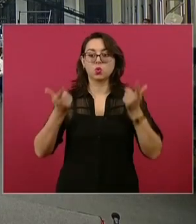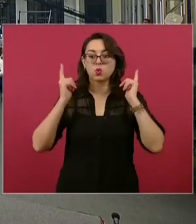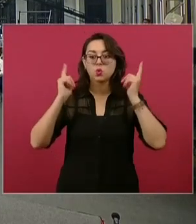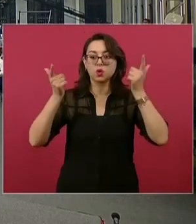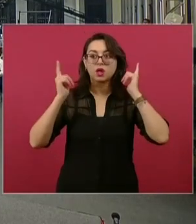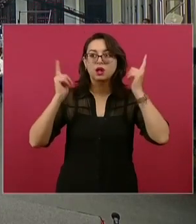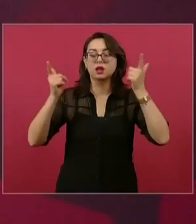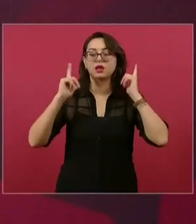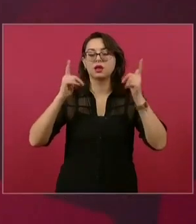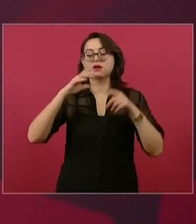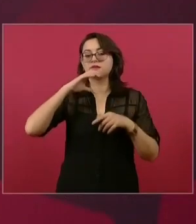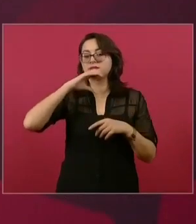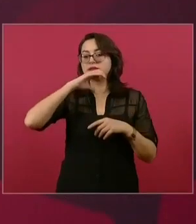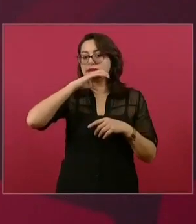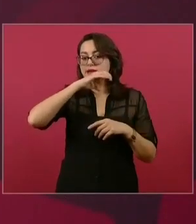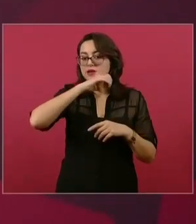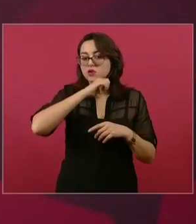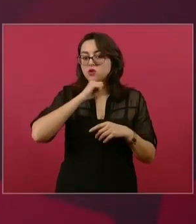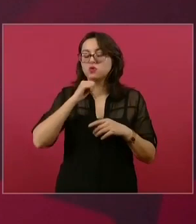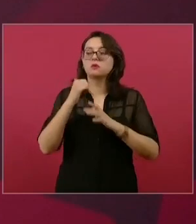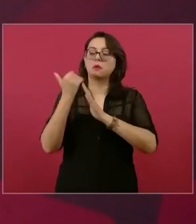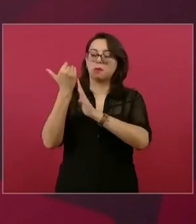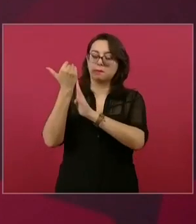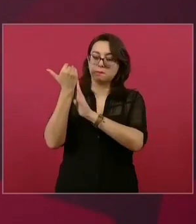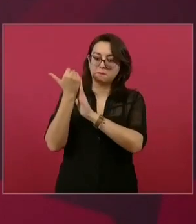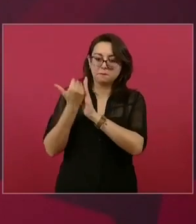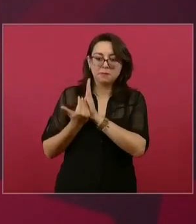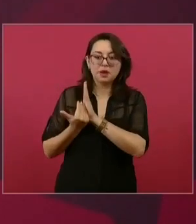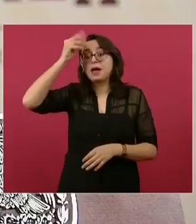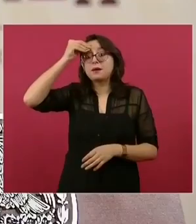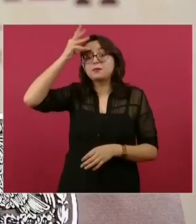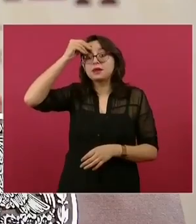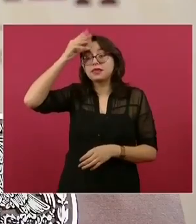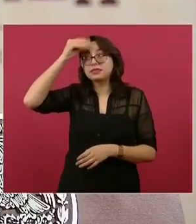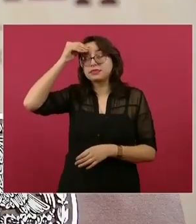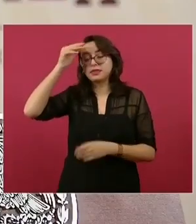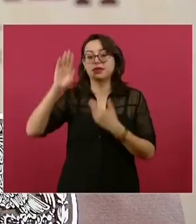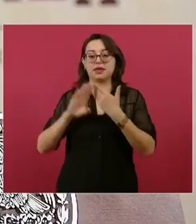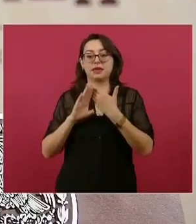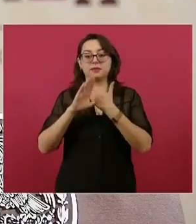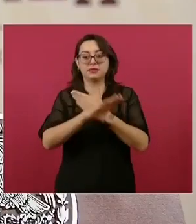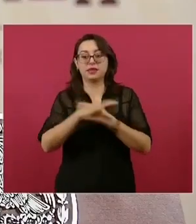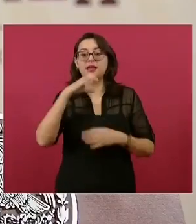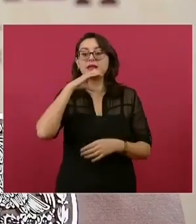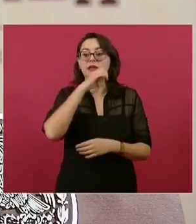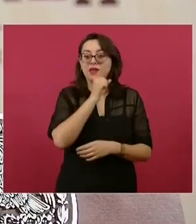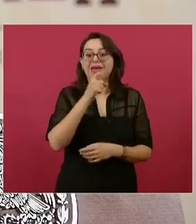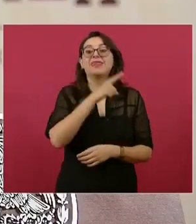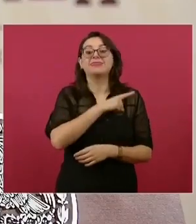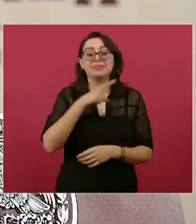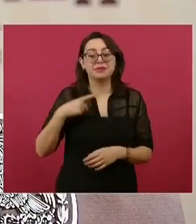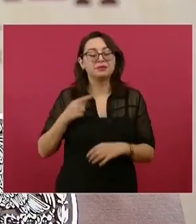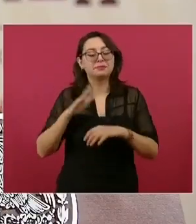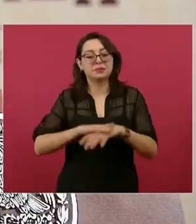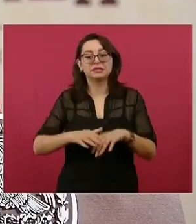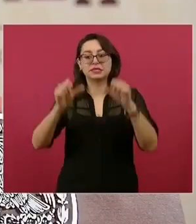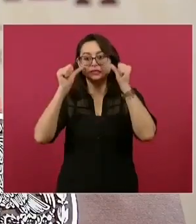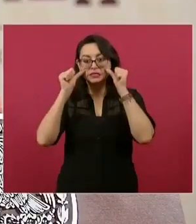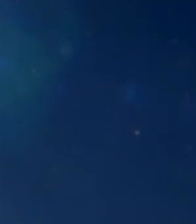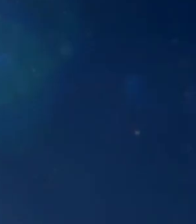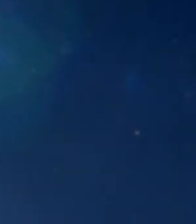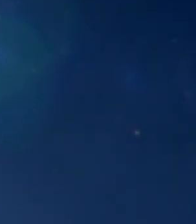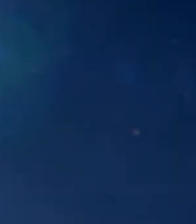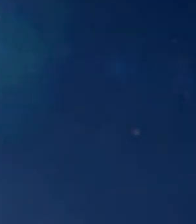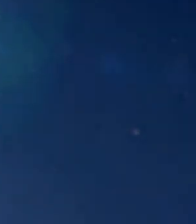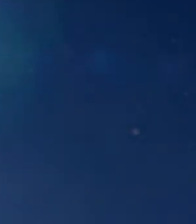contabilizado hasta el viernes pasado ocho y bueno la misma secretaría de salud reportó Como le digo estas ocho víctimas la semana